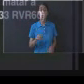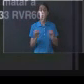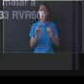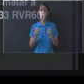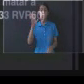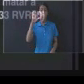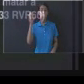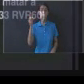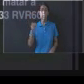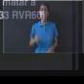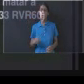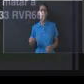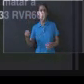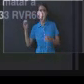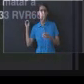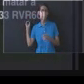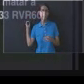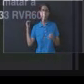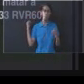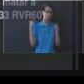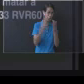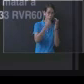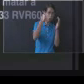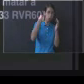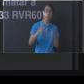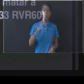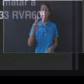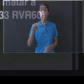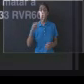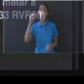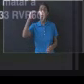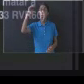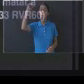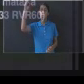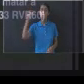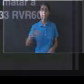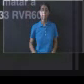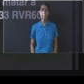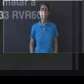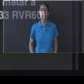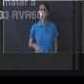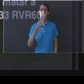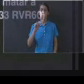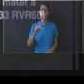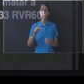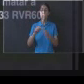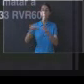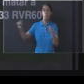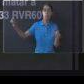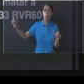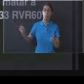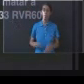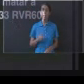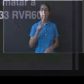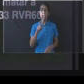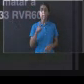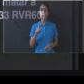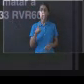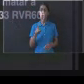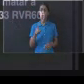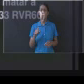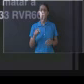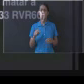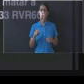iba el cuentazo, hermano. No medía. No medía. Sus reacciones eran